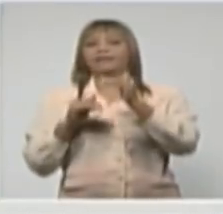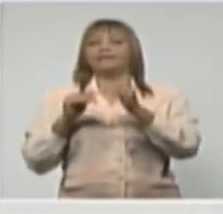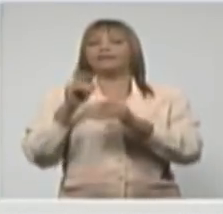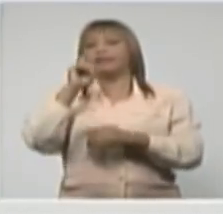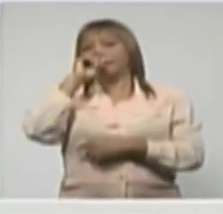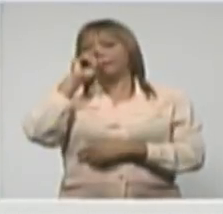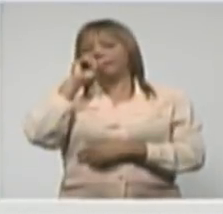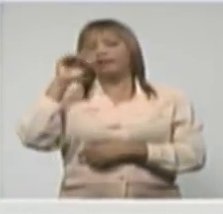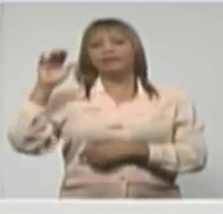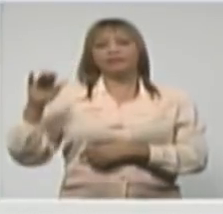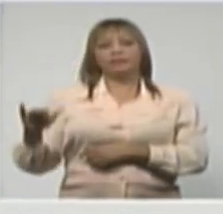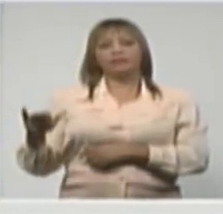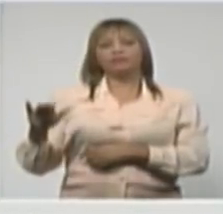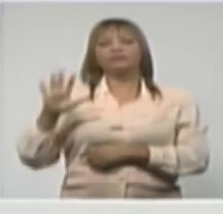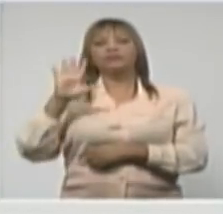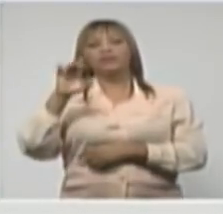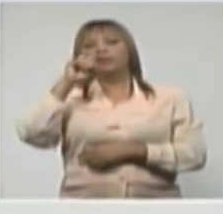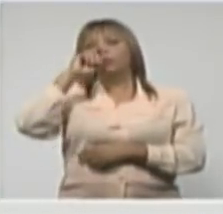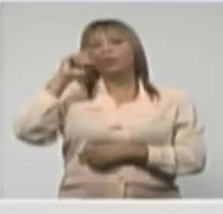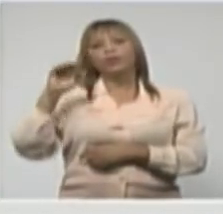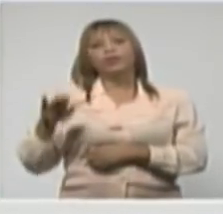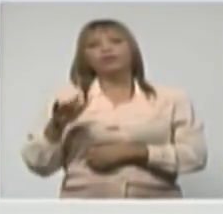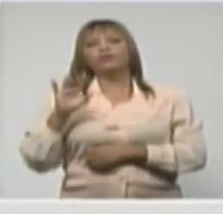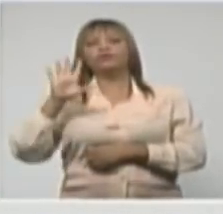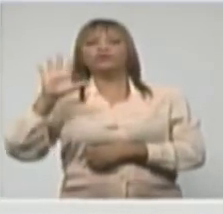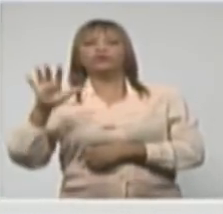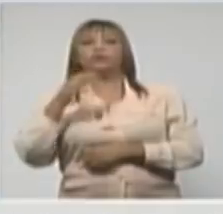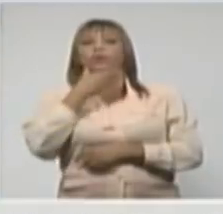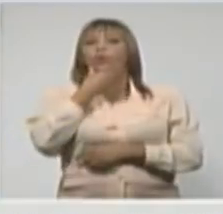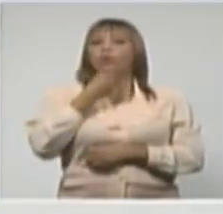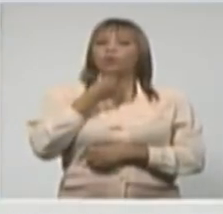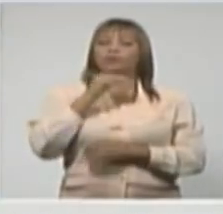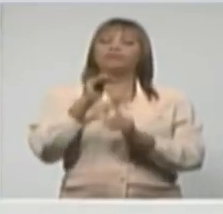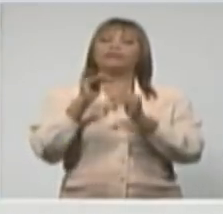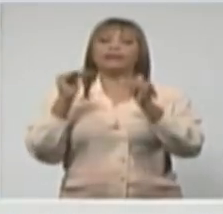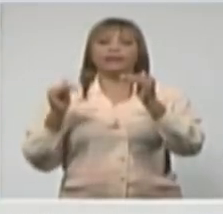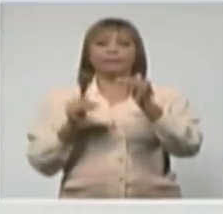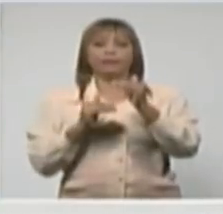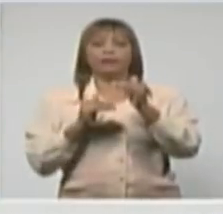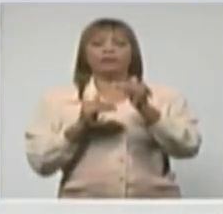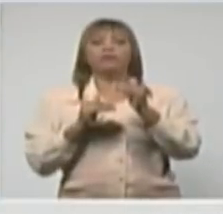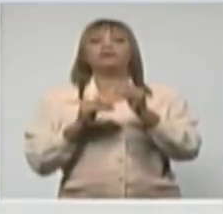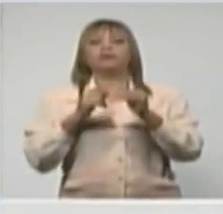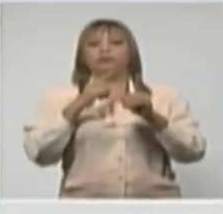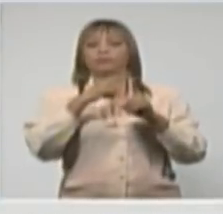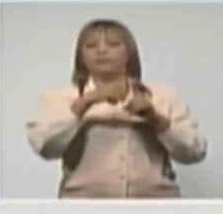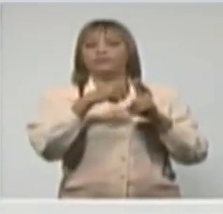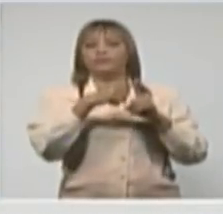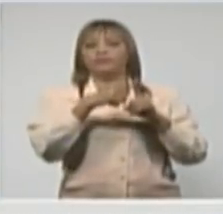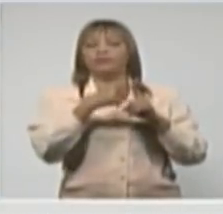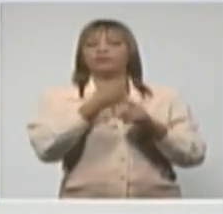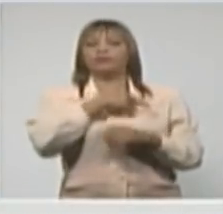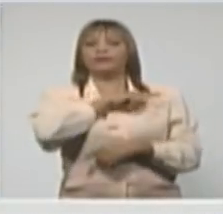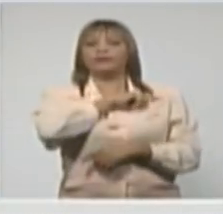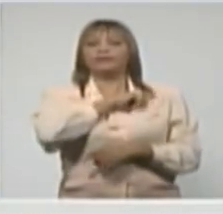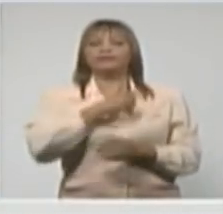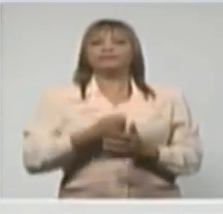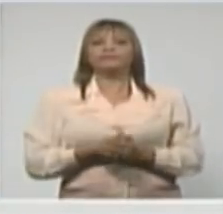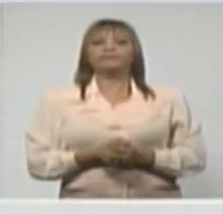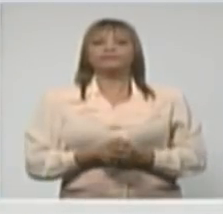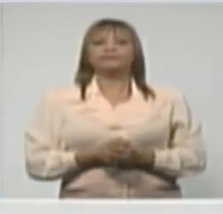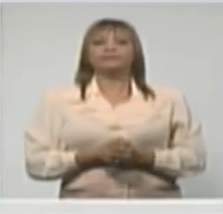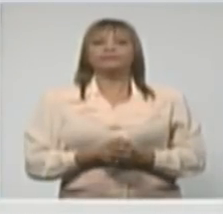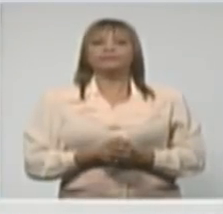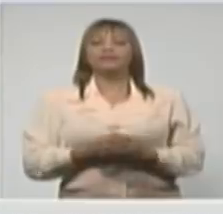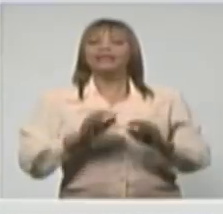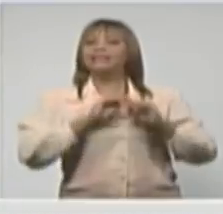5 niños, 5 jóvenes de 18 años y menos fueron diagnosticados ayer. Se acumulan un